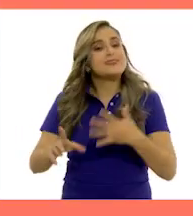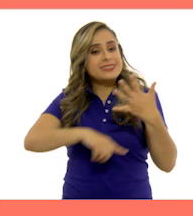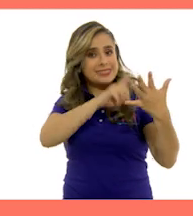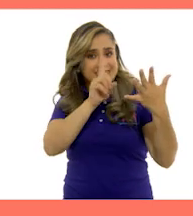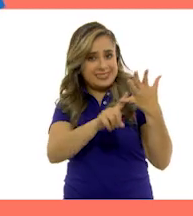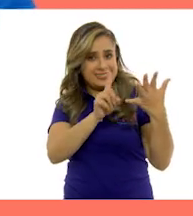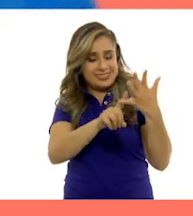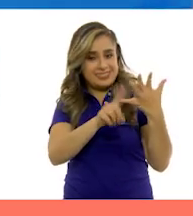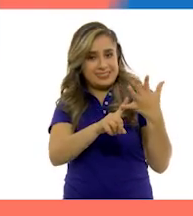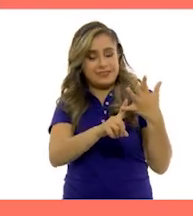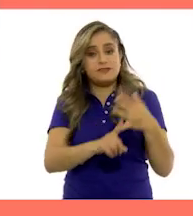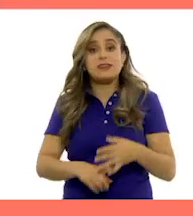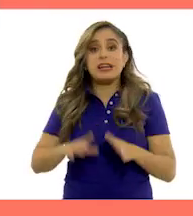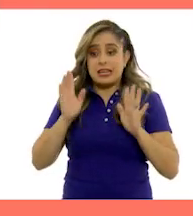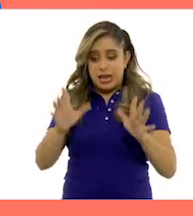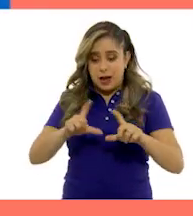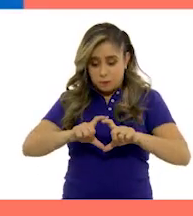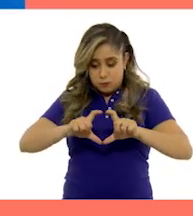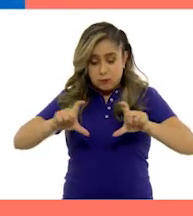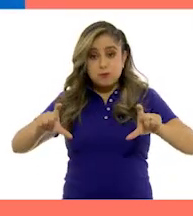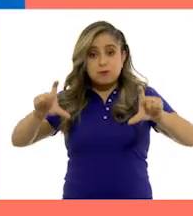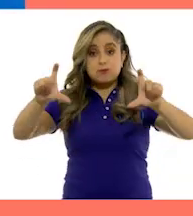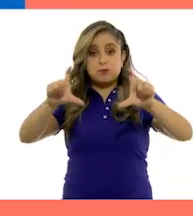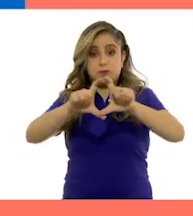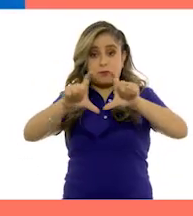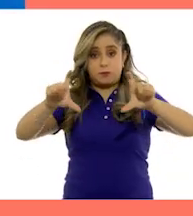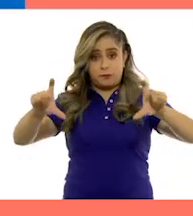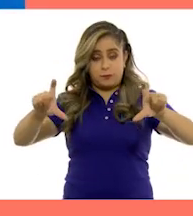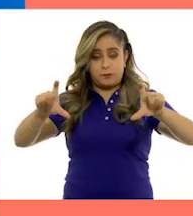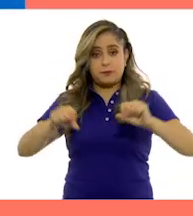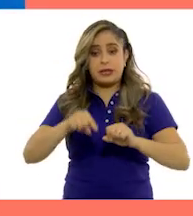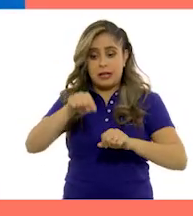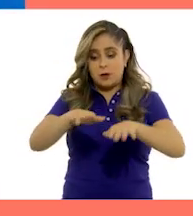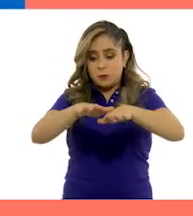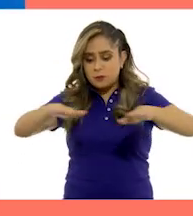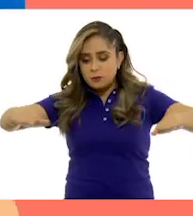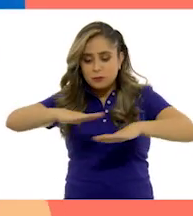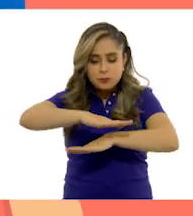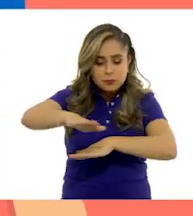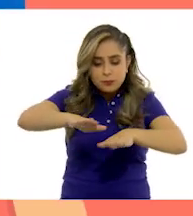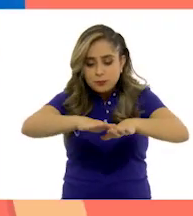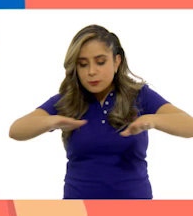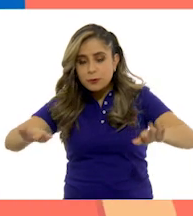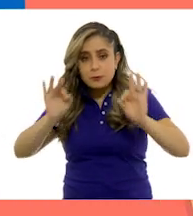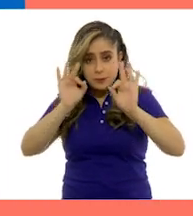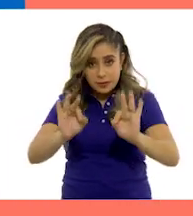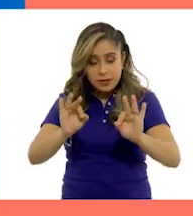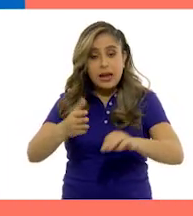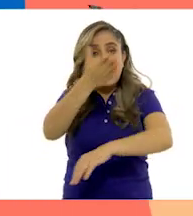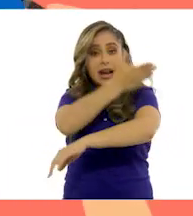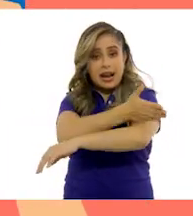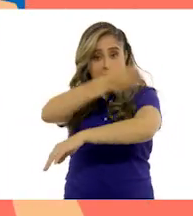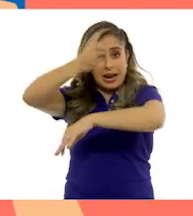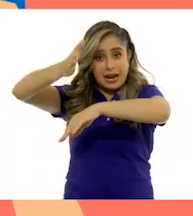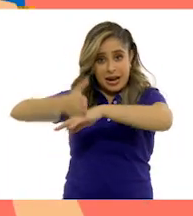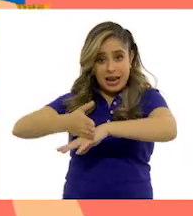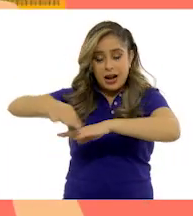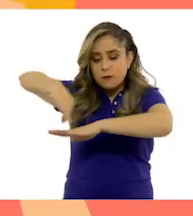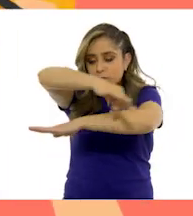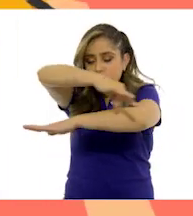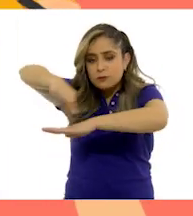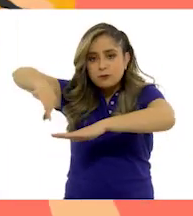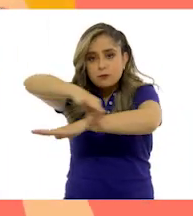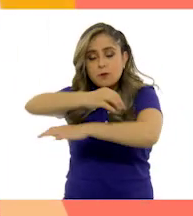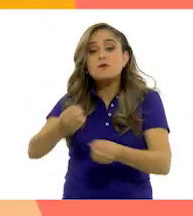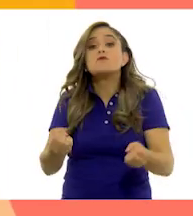5. Ahora tenemos un pequeño pedazo de playera. Estira a lo ancho y con ayuda de la regla, mide y marca con